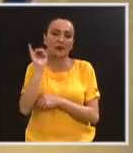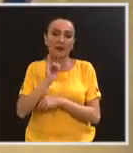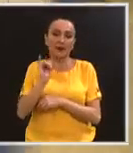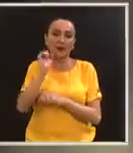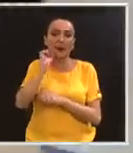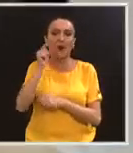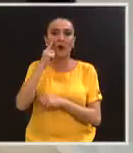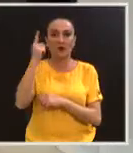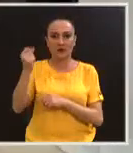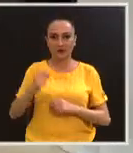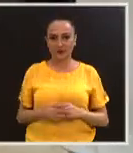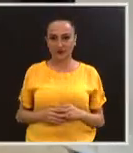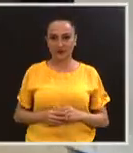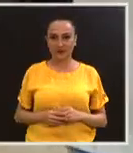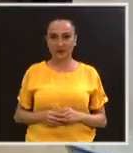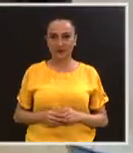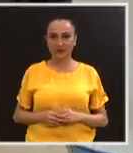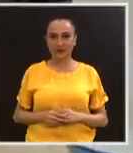por WhatsApp